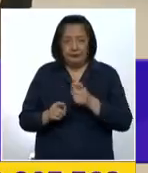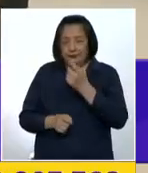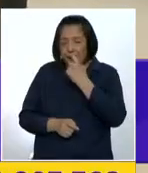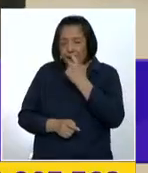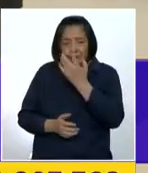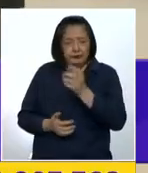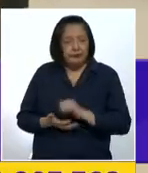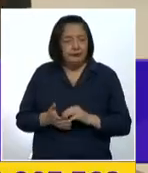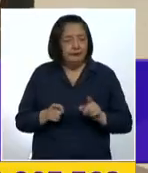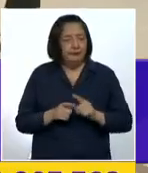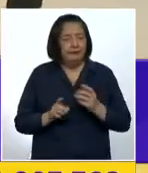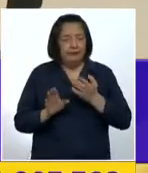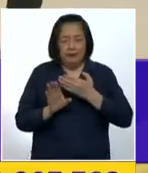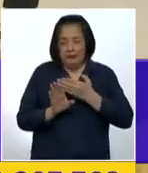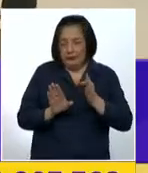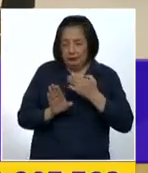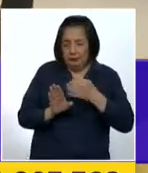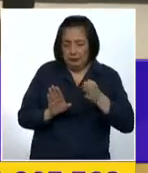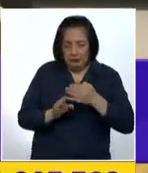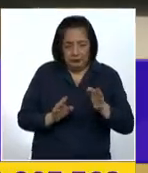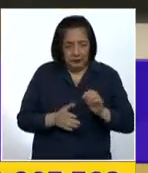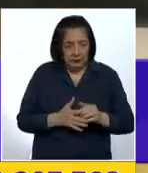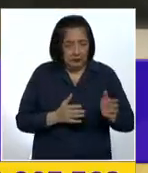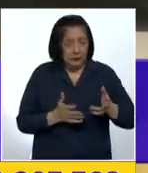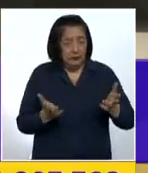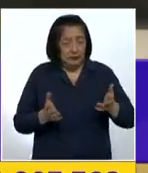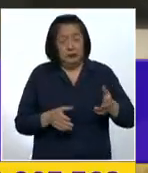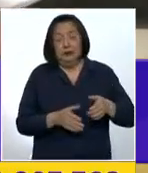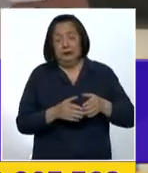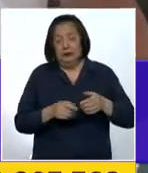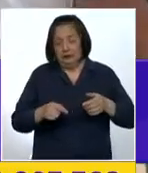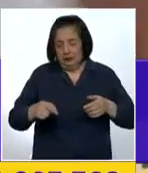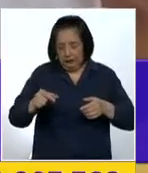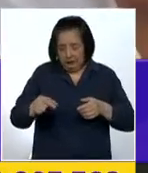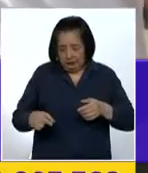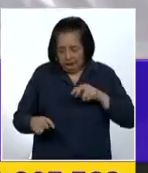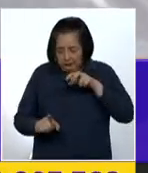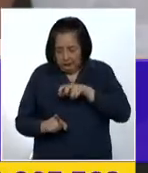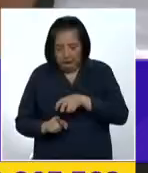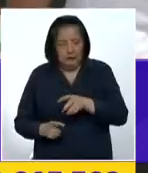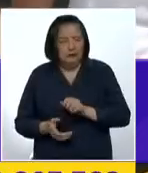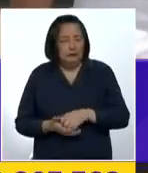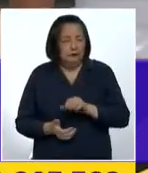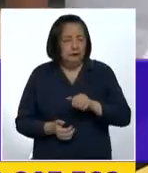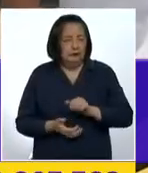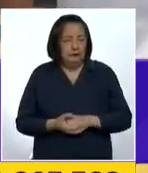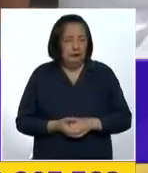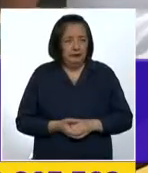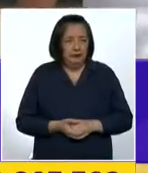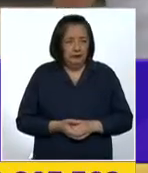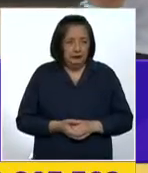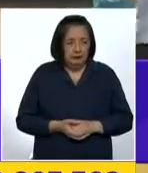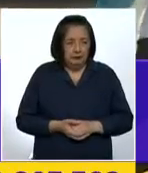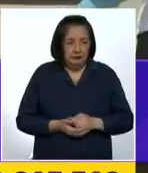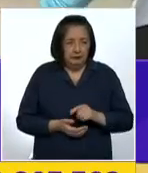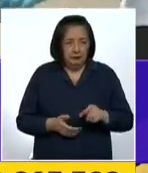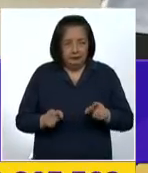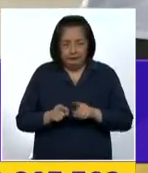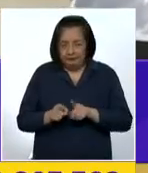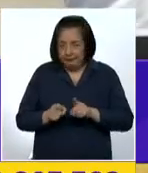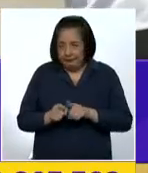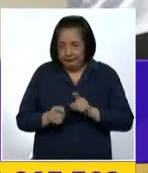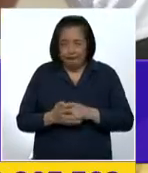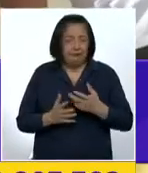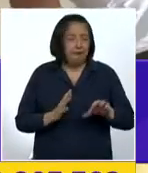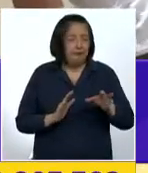borde de la puerta del piloto y del copiloto habían huellas que estaban ahí, que se notaban a simple vista, y esas también las han